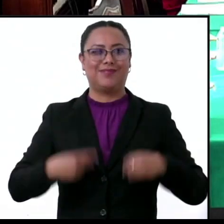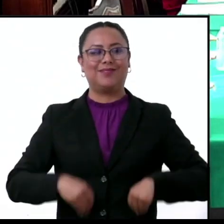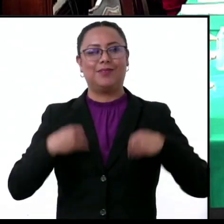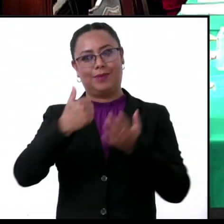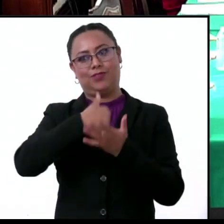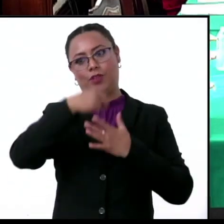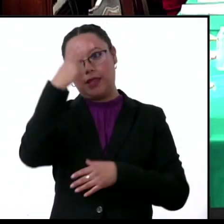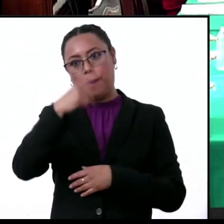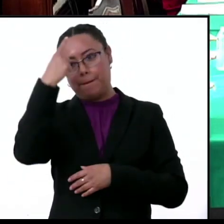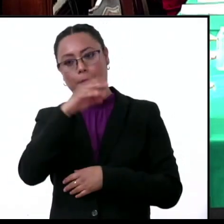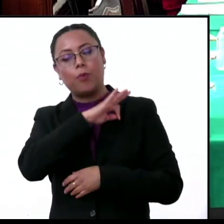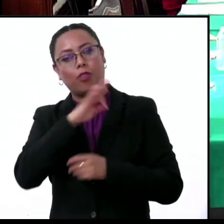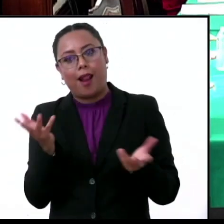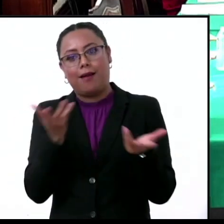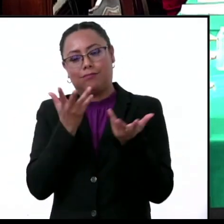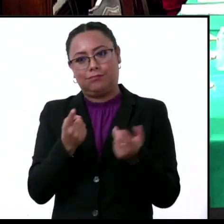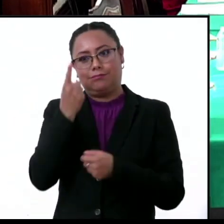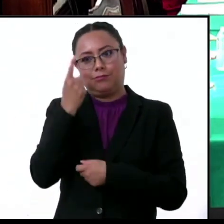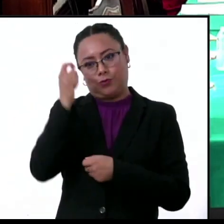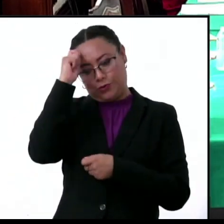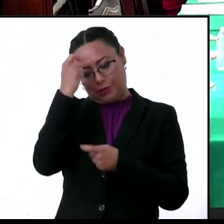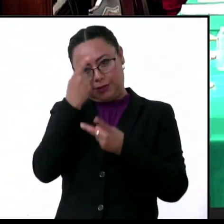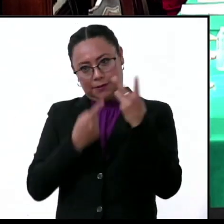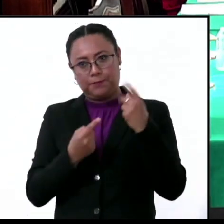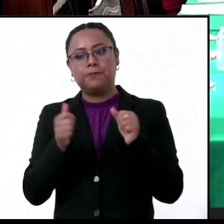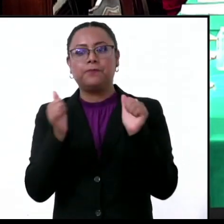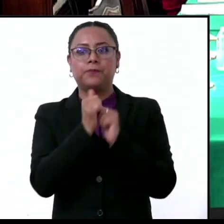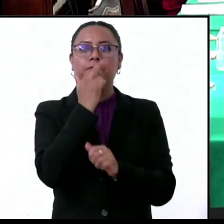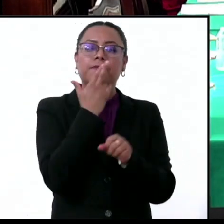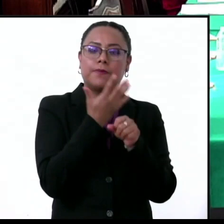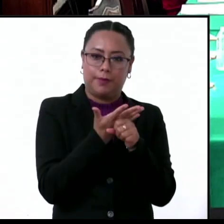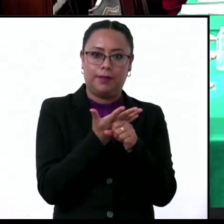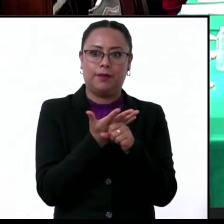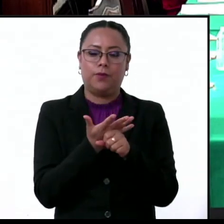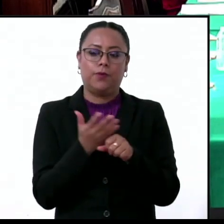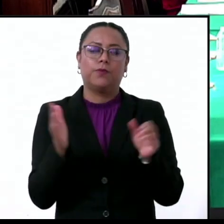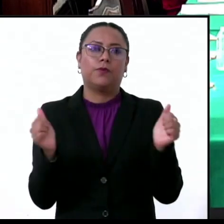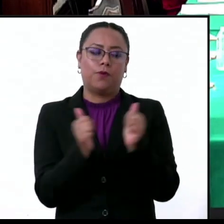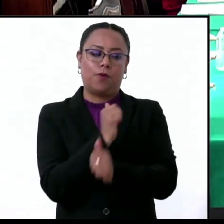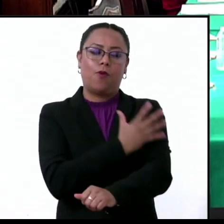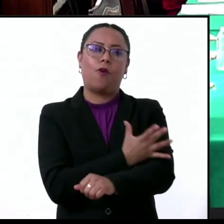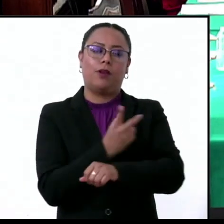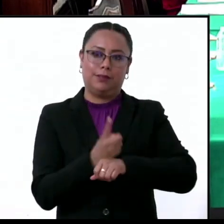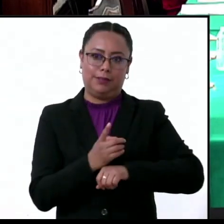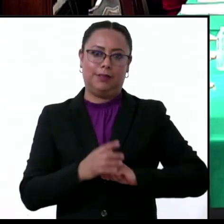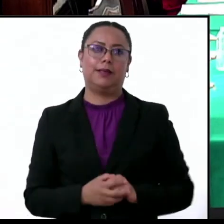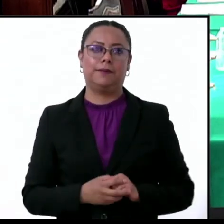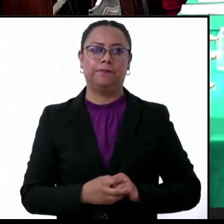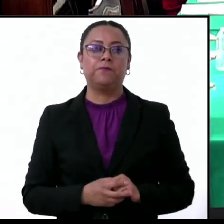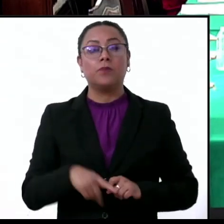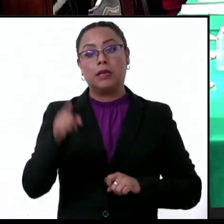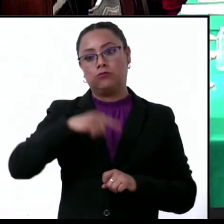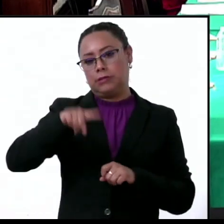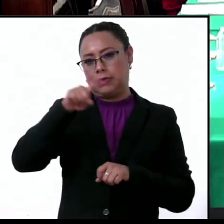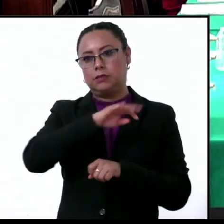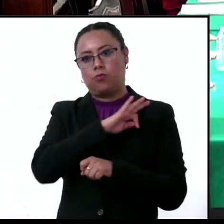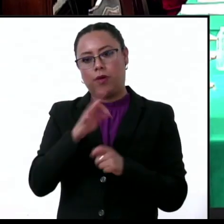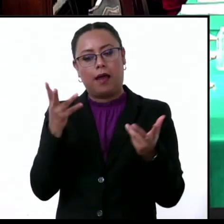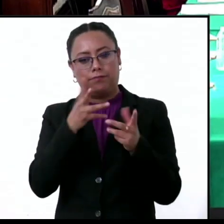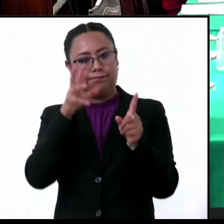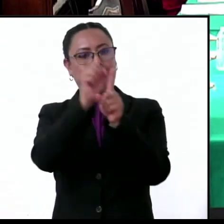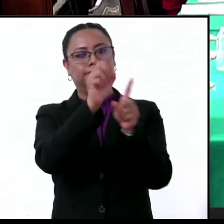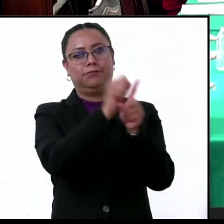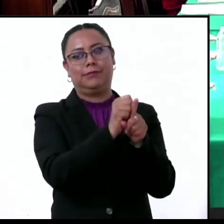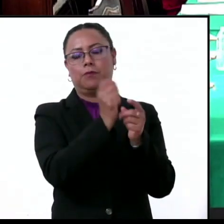realizar un servicio público con responsabilidad, con honestidad, pues lo hagan posible. Muchas gracias por